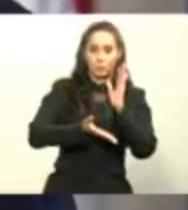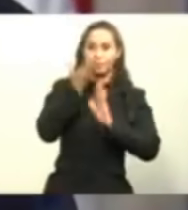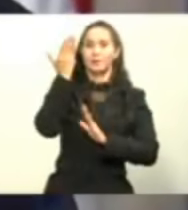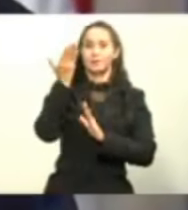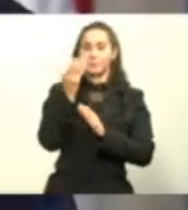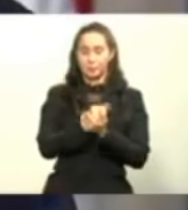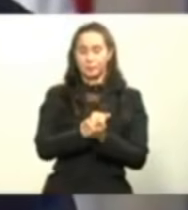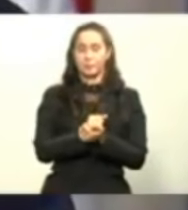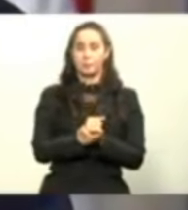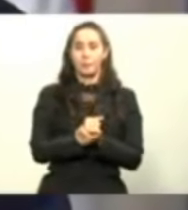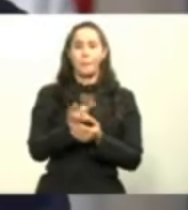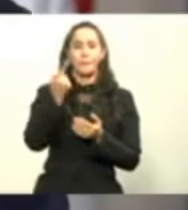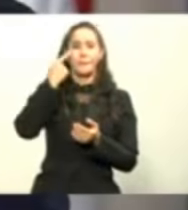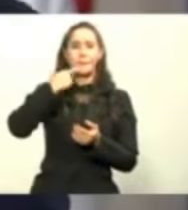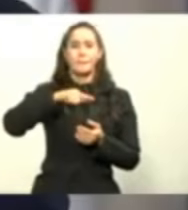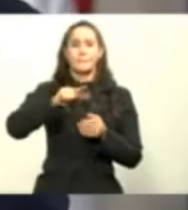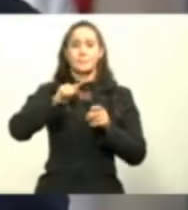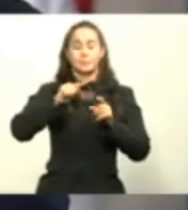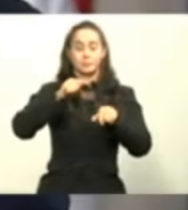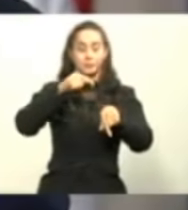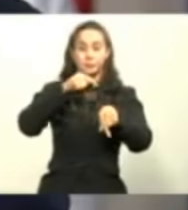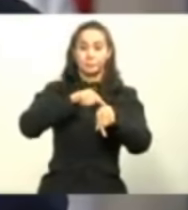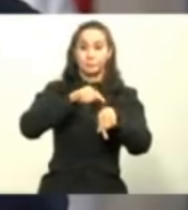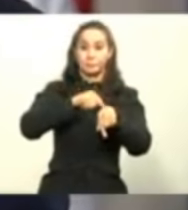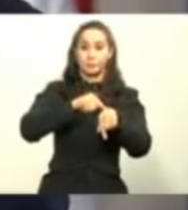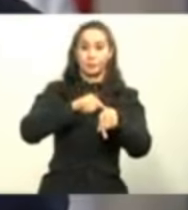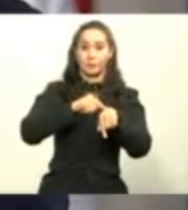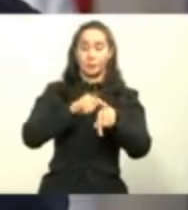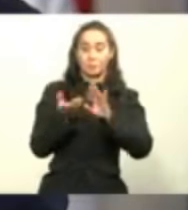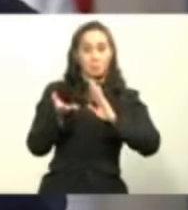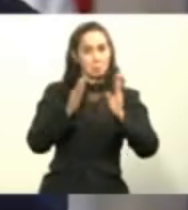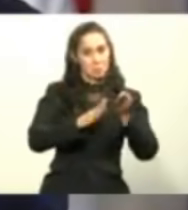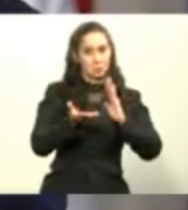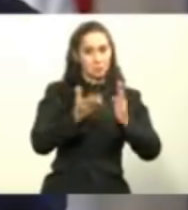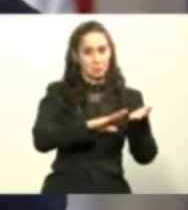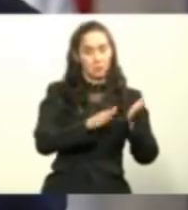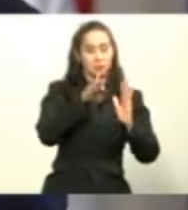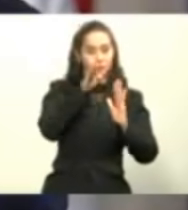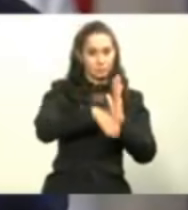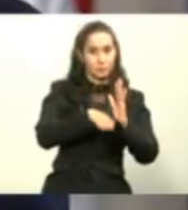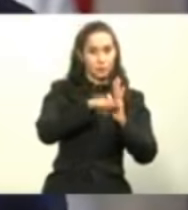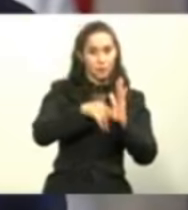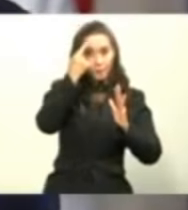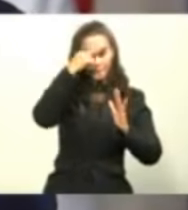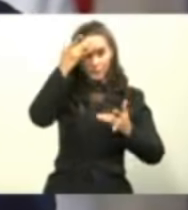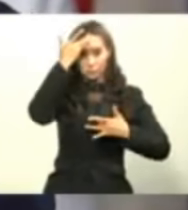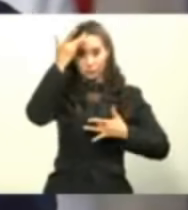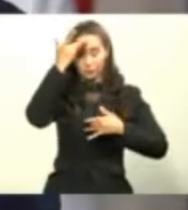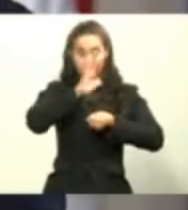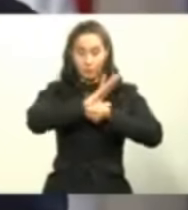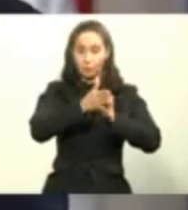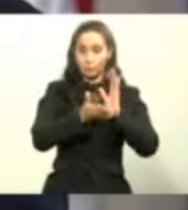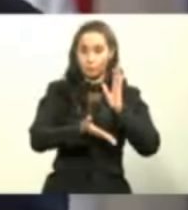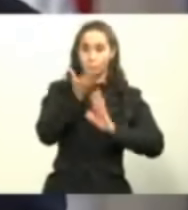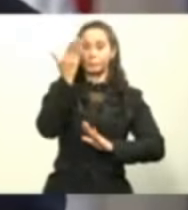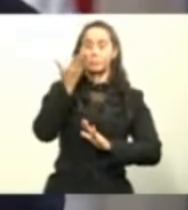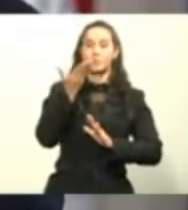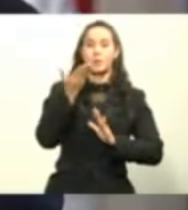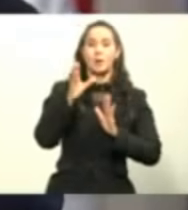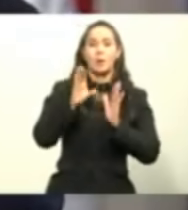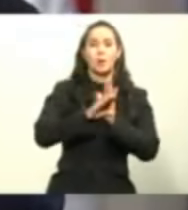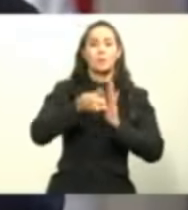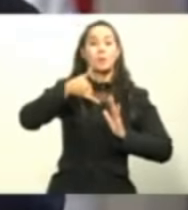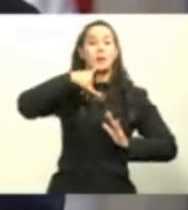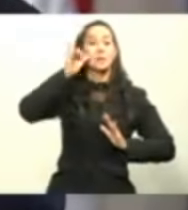los niveles de letalidad se mantienen bastante bajos. Por ejemplo, ayer que hubo un contagio